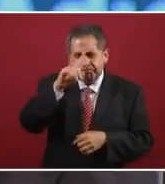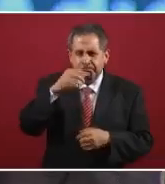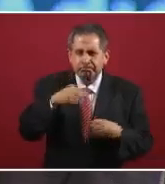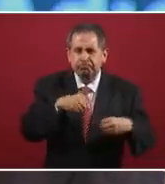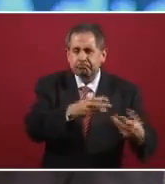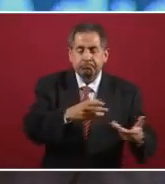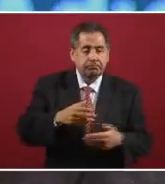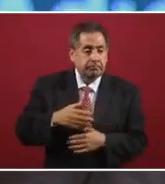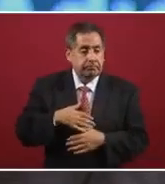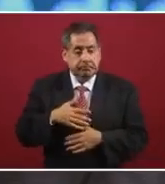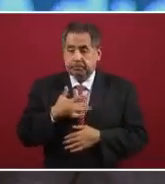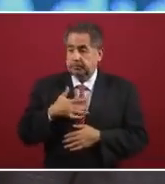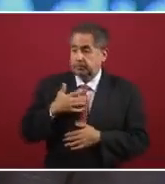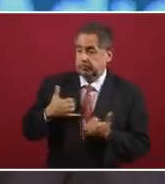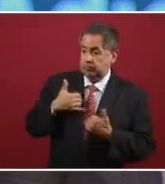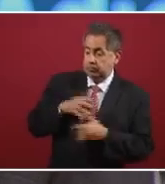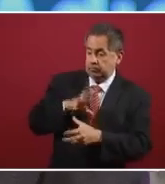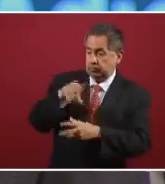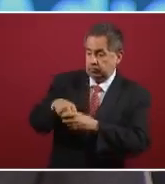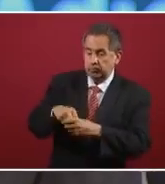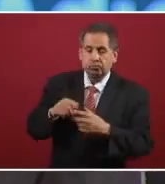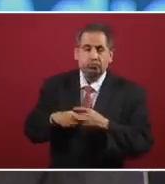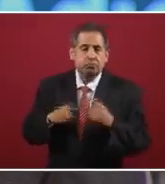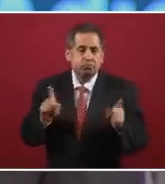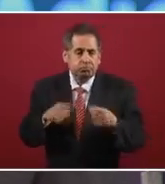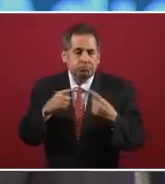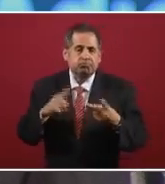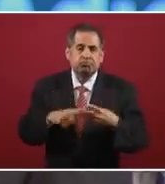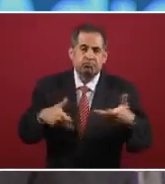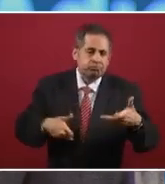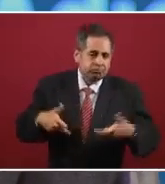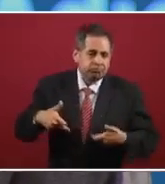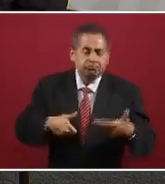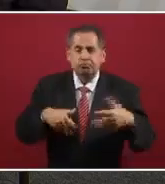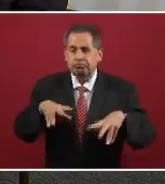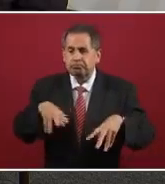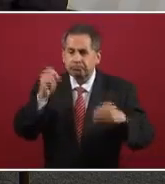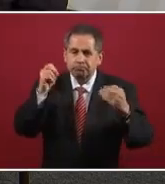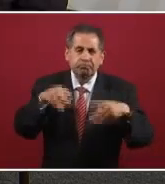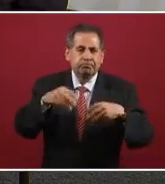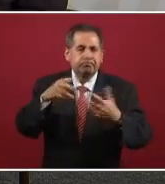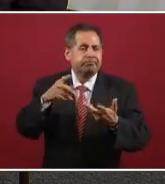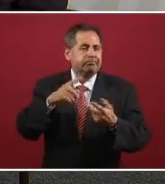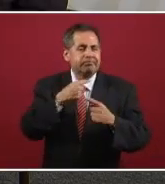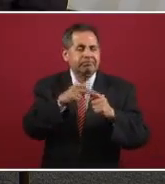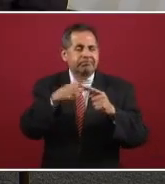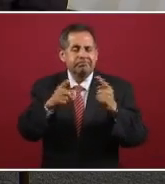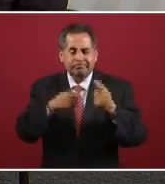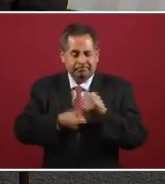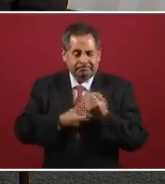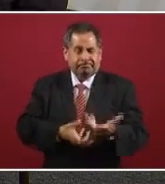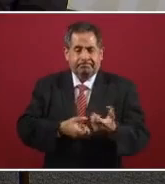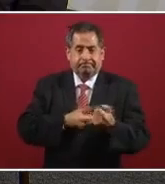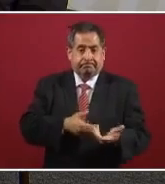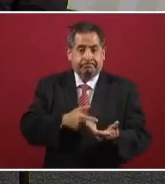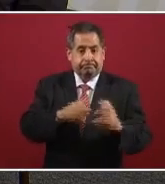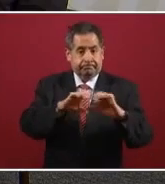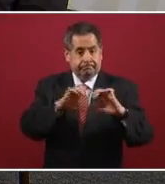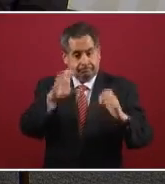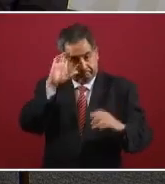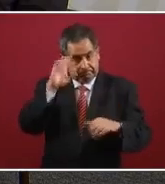joven encuentra en la música, en el teatro, en el circo, en estas expresiones culturales,